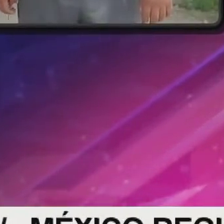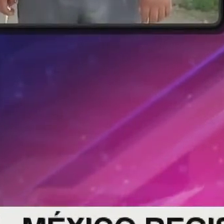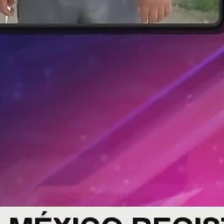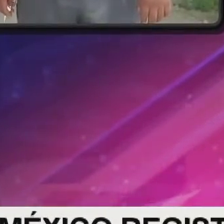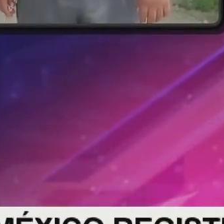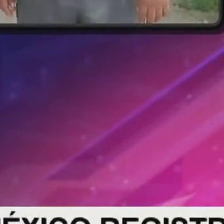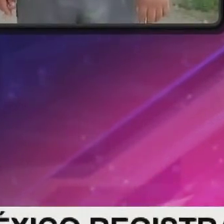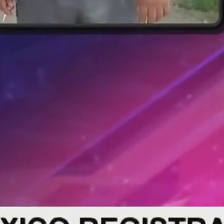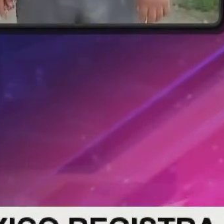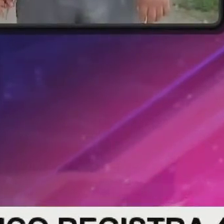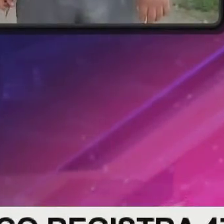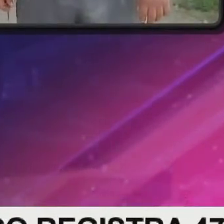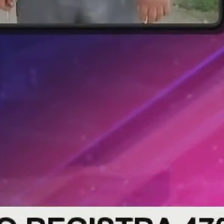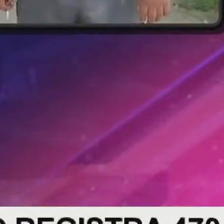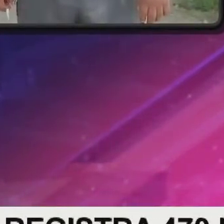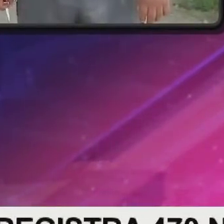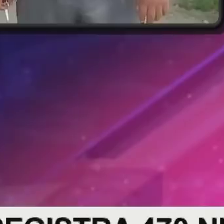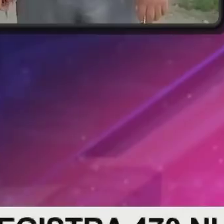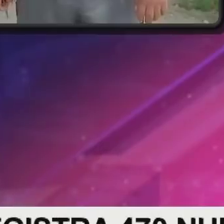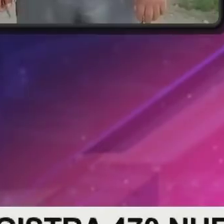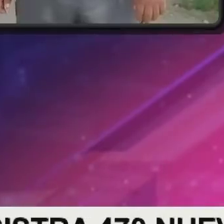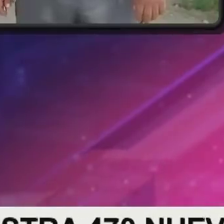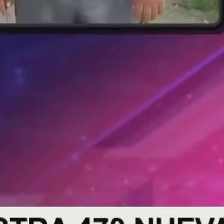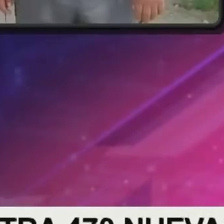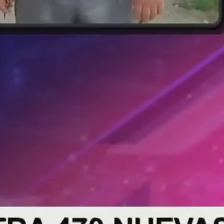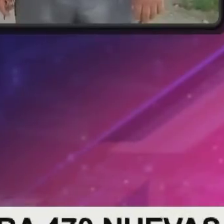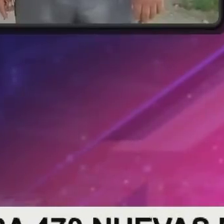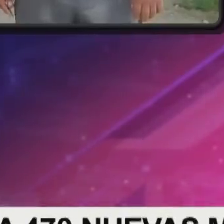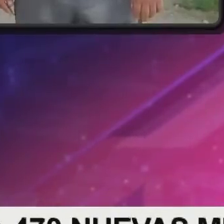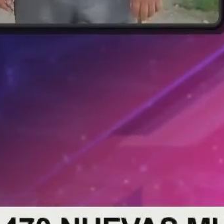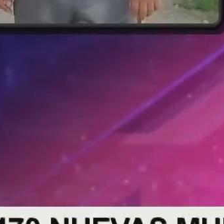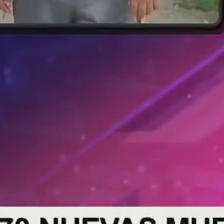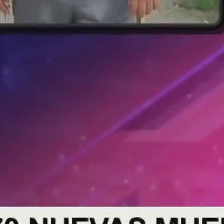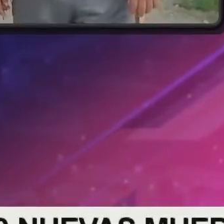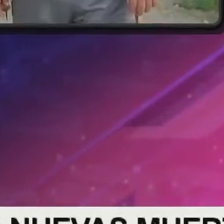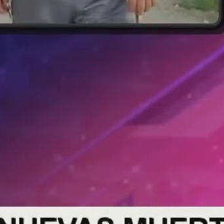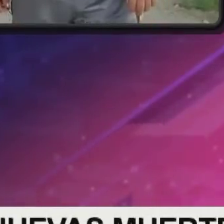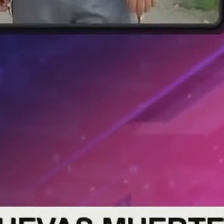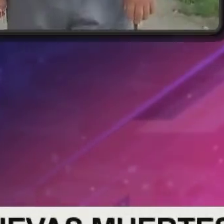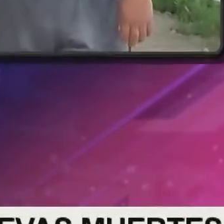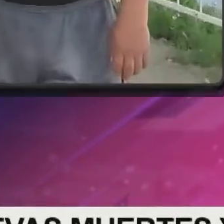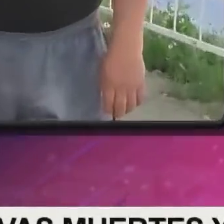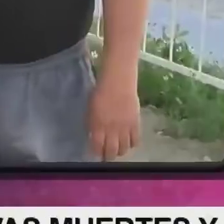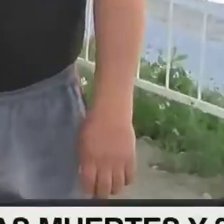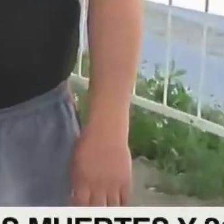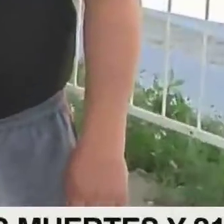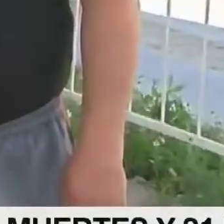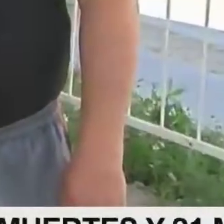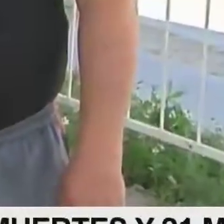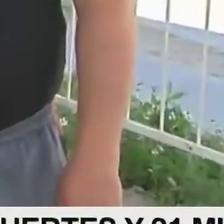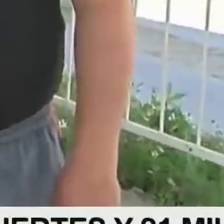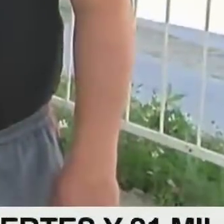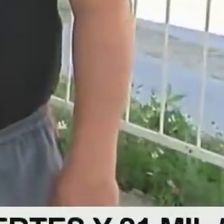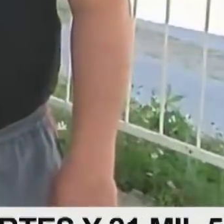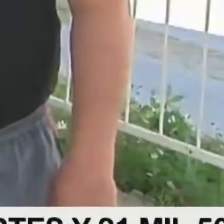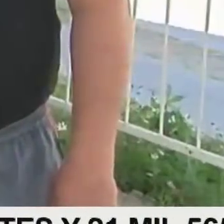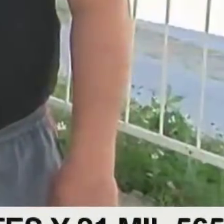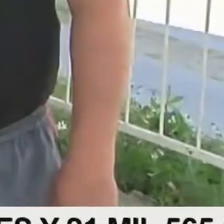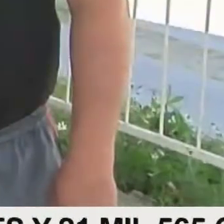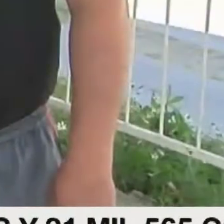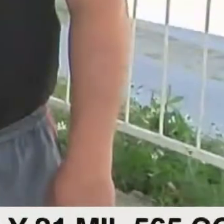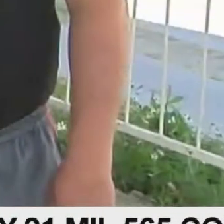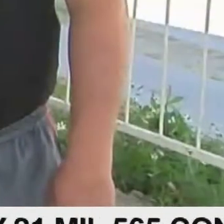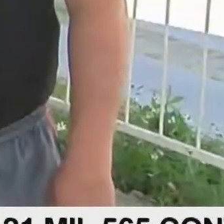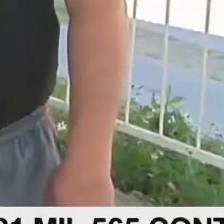y continúo con la señora Aidet y el señor José, los dueños de la casa, que era rentada y habitada por los papás adoptivos de Chavita